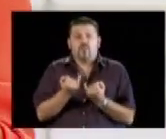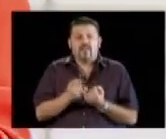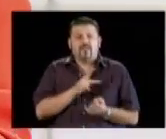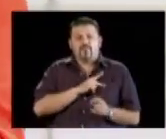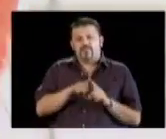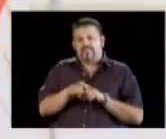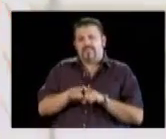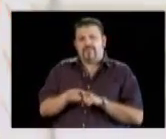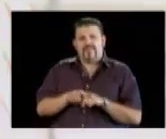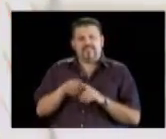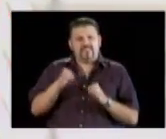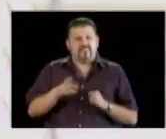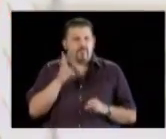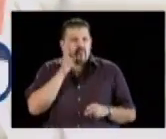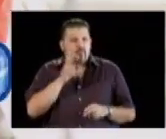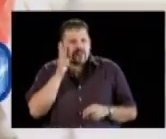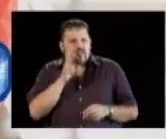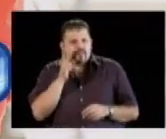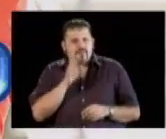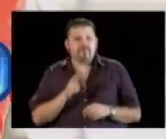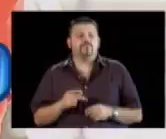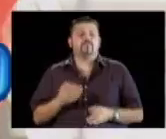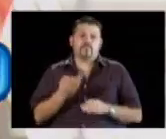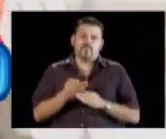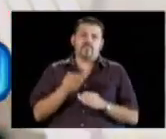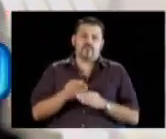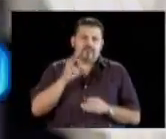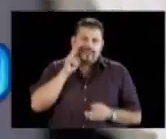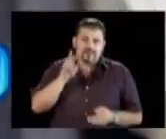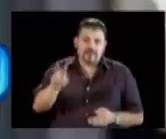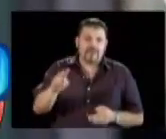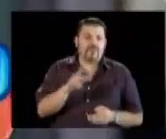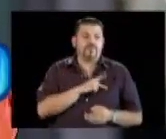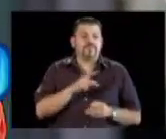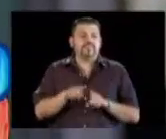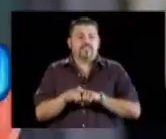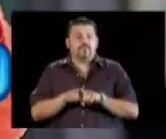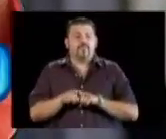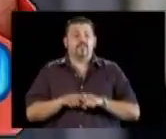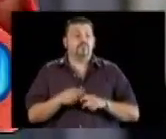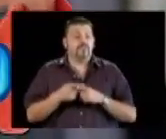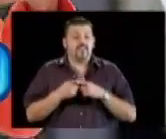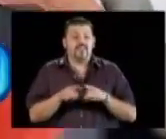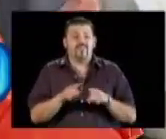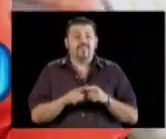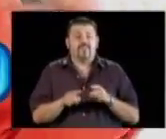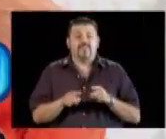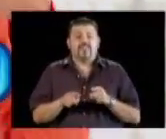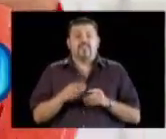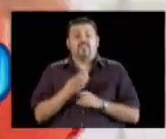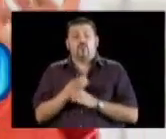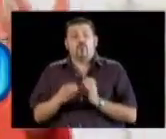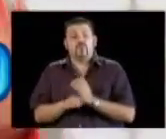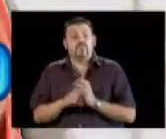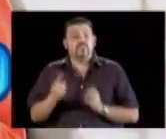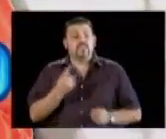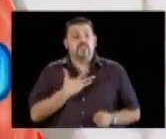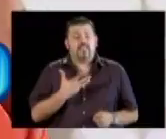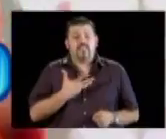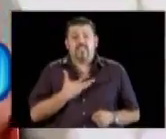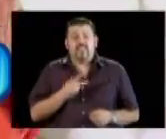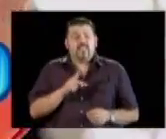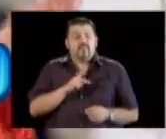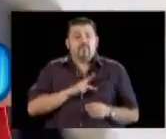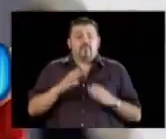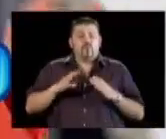para diferentes... Ah, por cierto, aquí están mis hermanas, la güera. Para diferentes cosas que tienen en el cuerpo. Mi